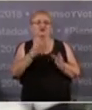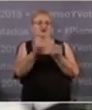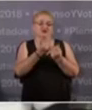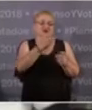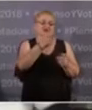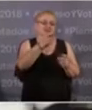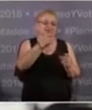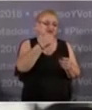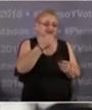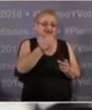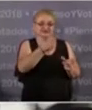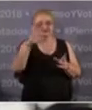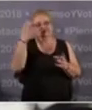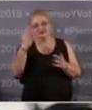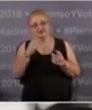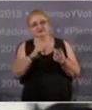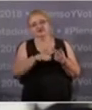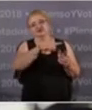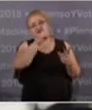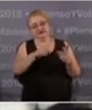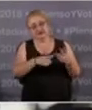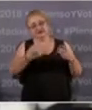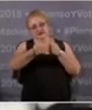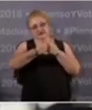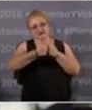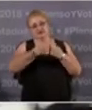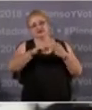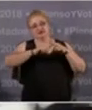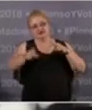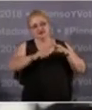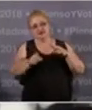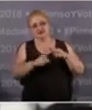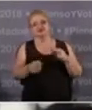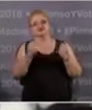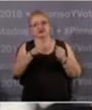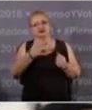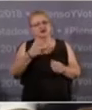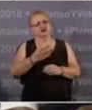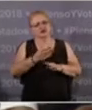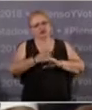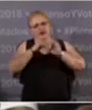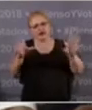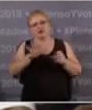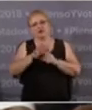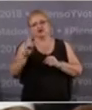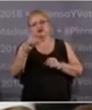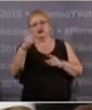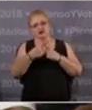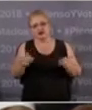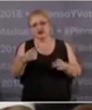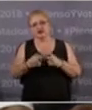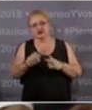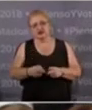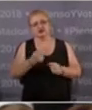el de migrantes. En este combate me parece importante que México y los legisladores tengamos claro cuál es la diferencia entre seguridad nacional,